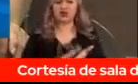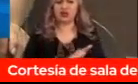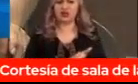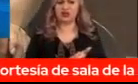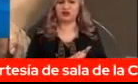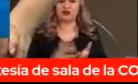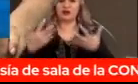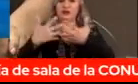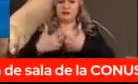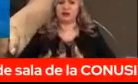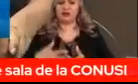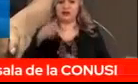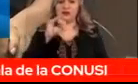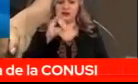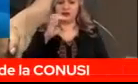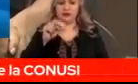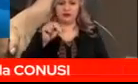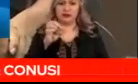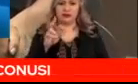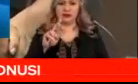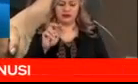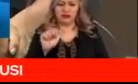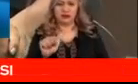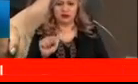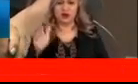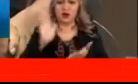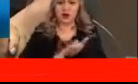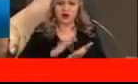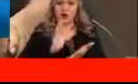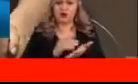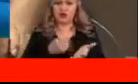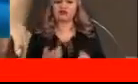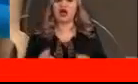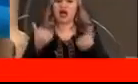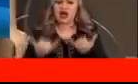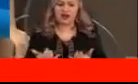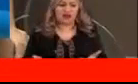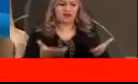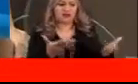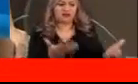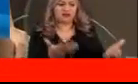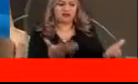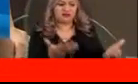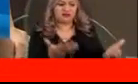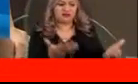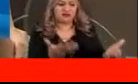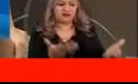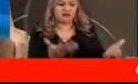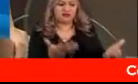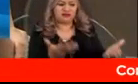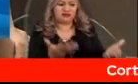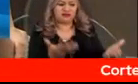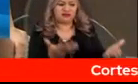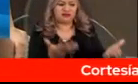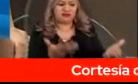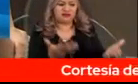Panamá o como los contratos que se dieron ahora reciente con relación a los puertos. Son ellos los que se benefician